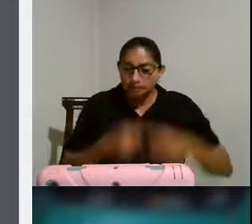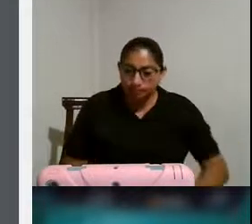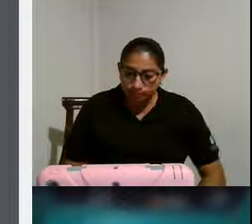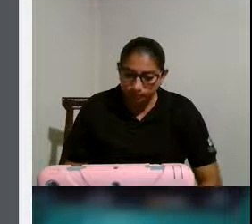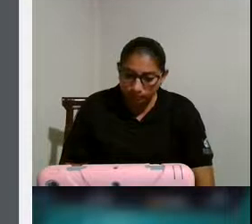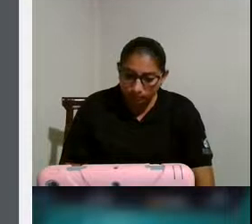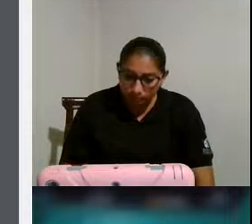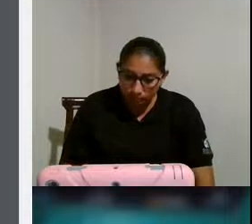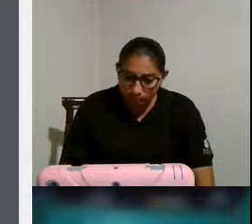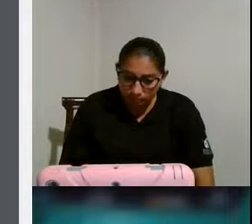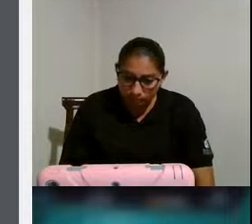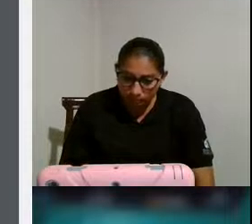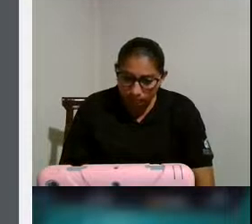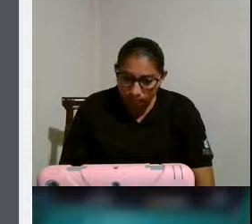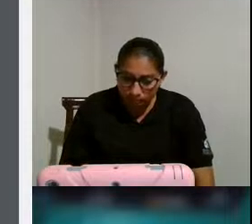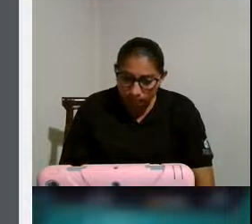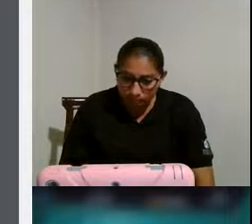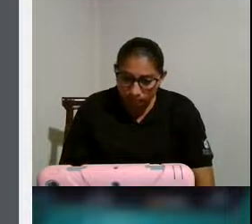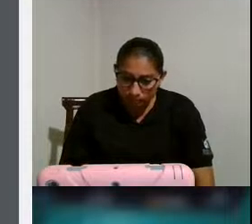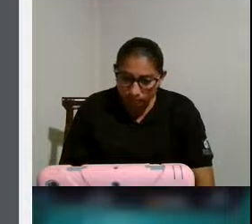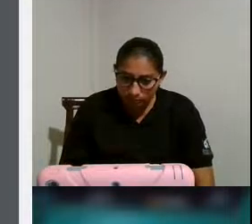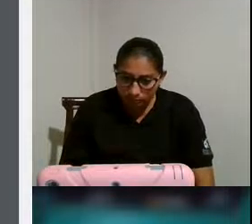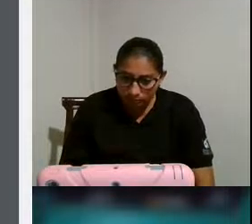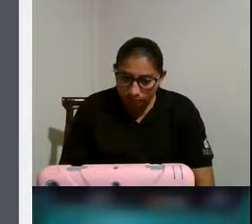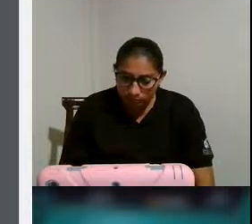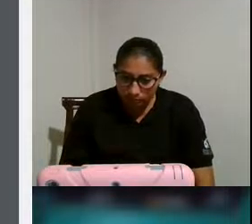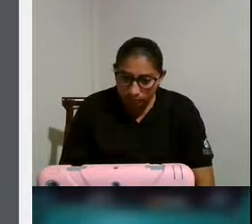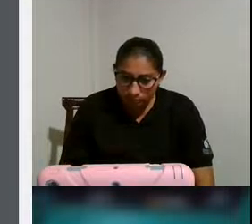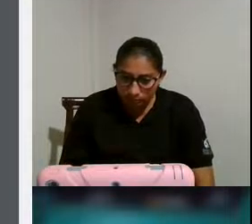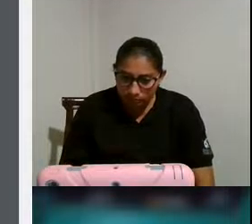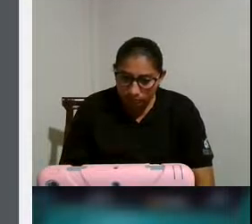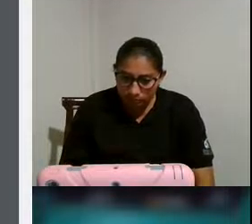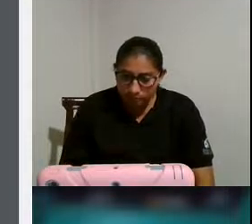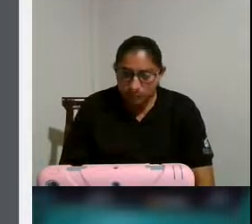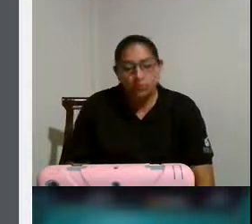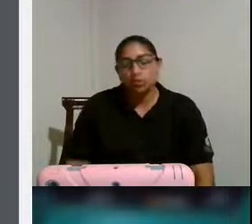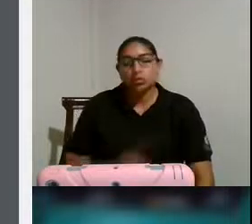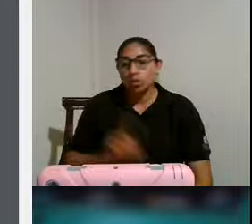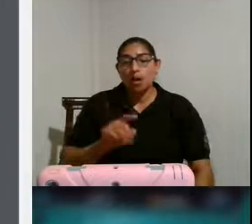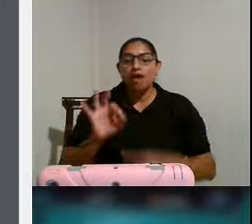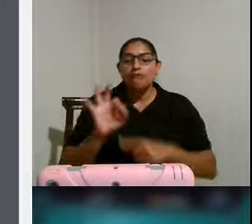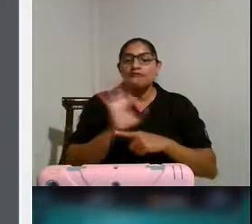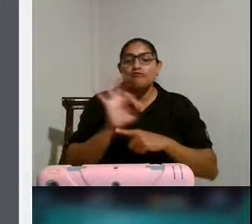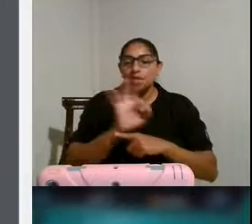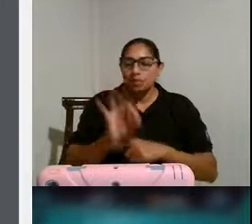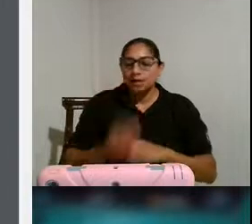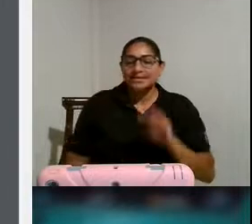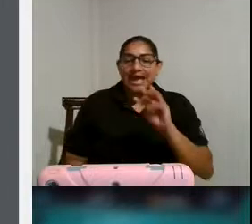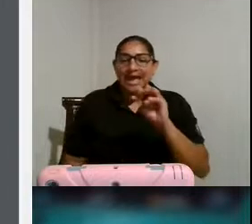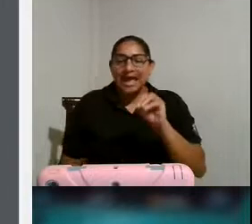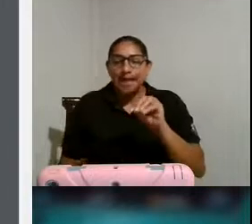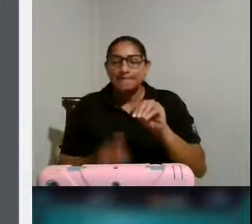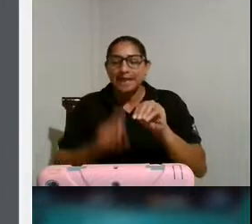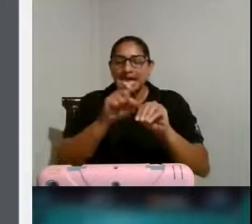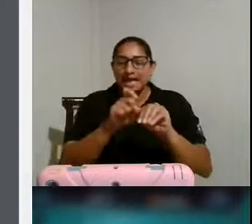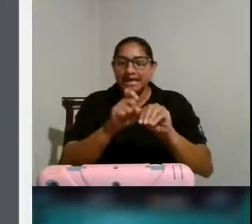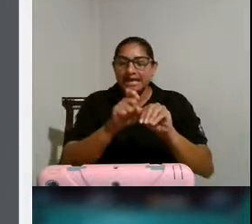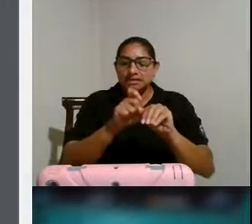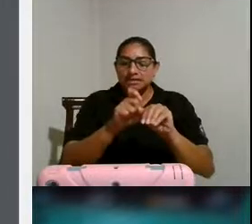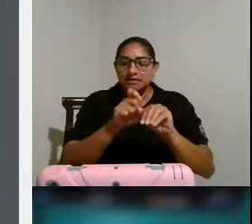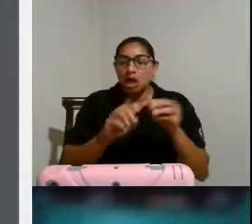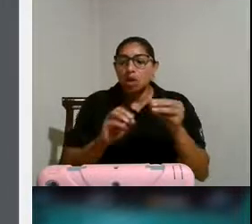que aparecer. ¿Ok? No, no entendí. Solo Muchas calculamos gracias. m y calculamos b, que son los valores que van a sustituirse